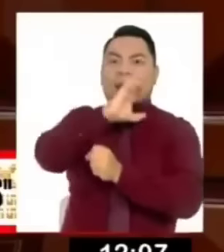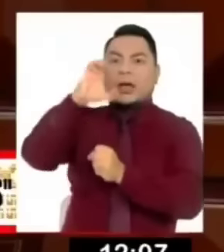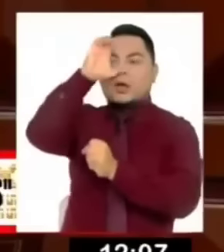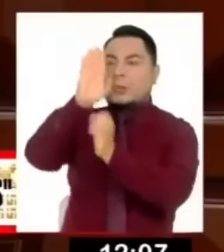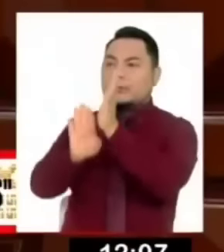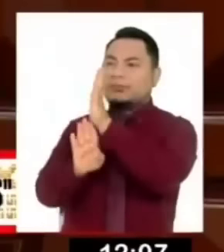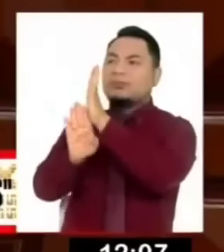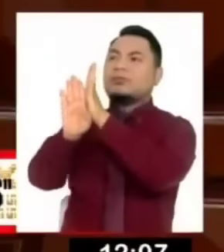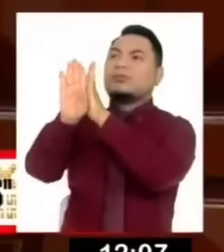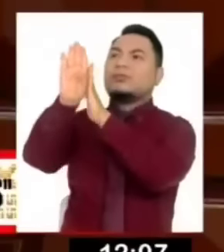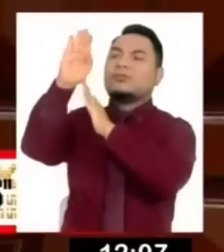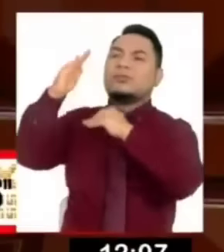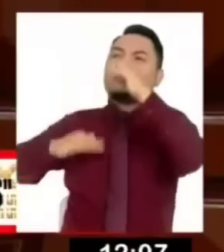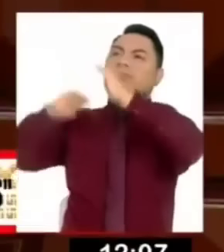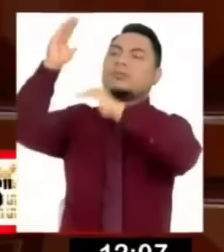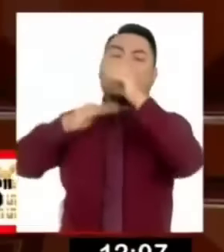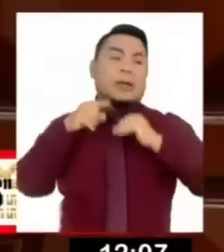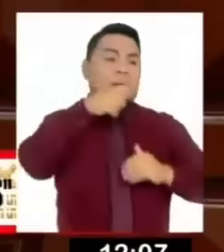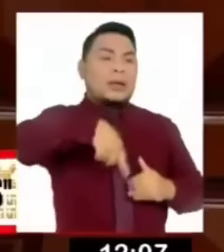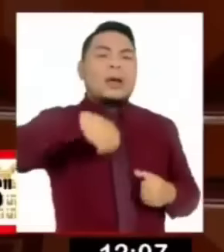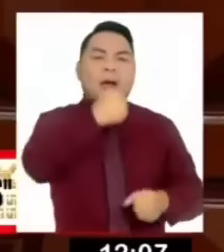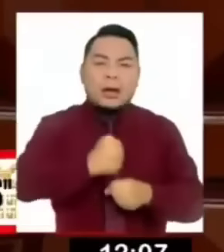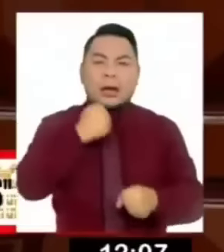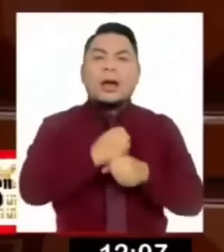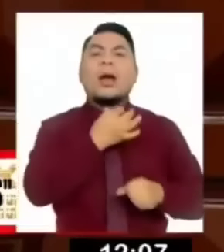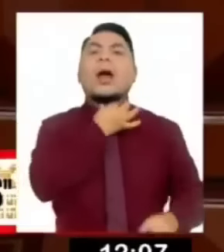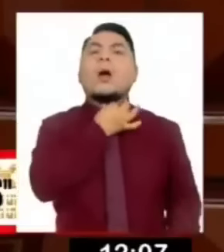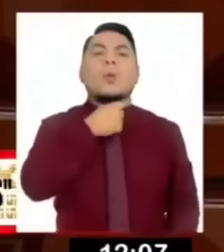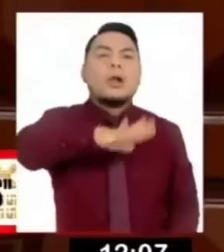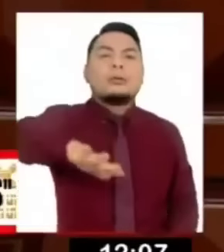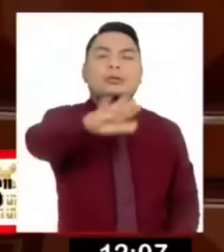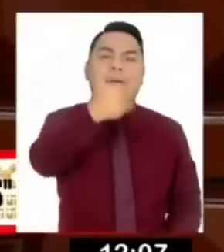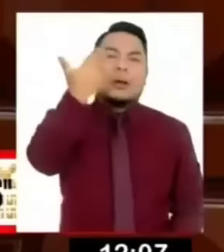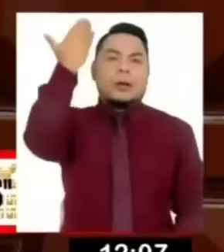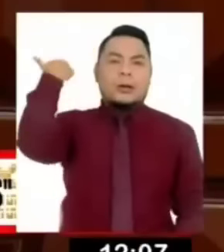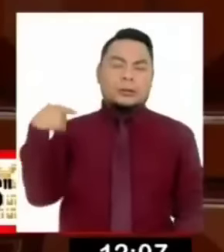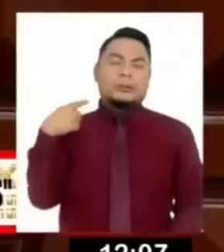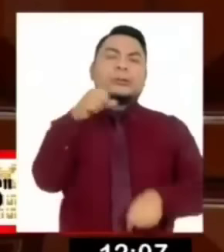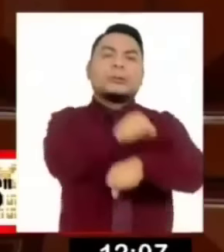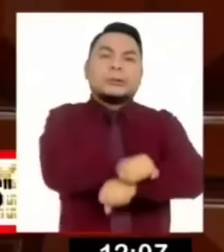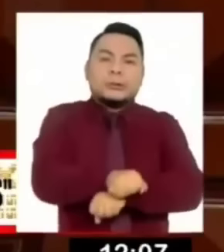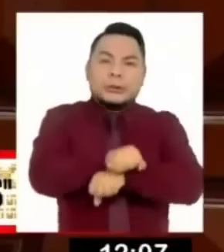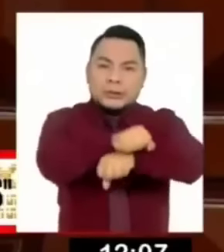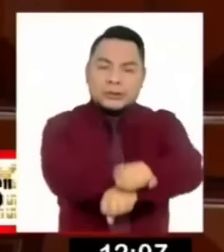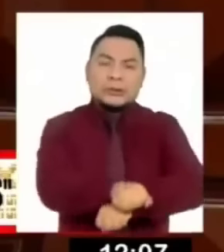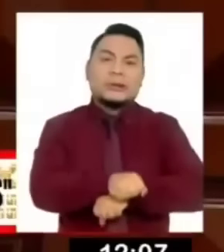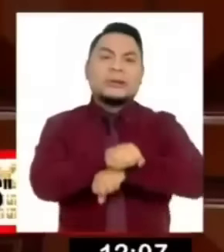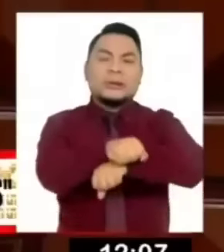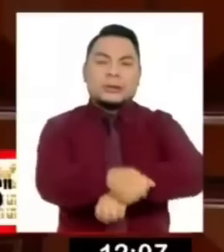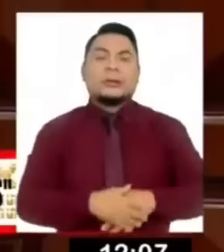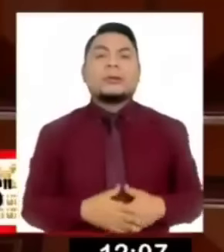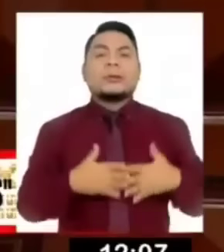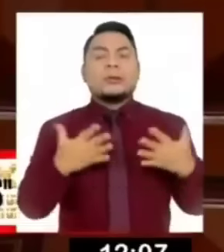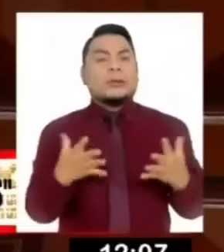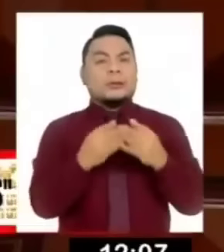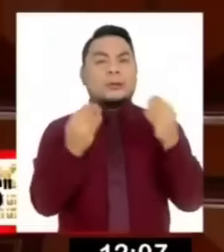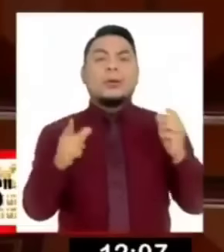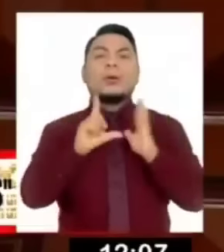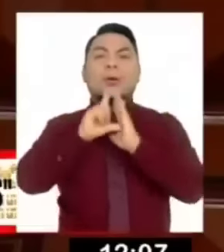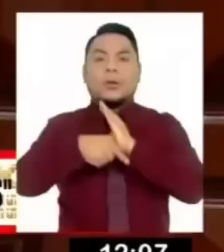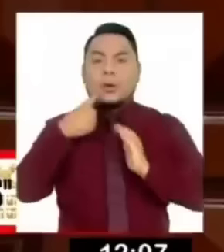de obra de los abuelos de muchos de nosotros. La represión a la justa revuelta de